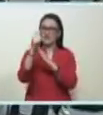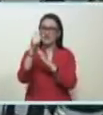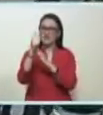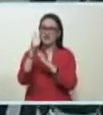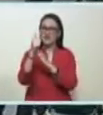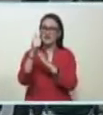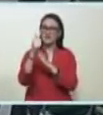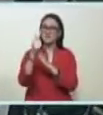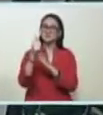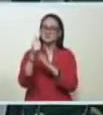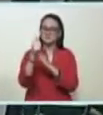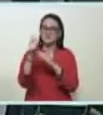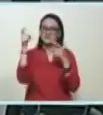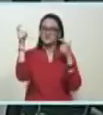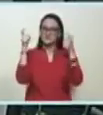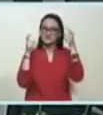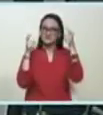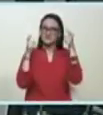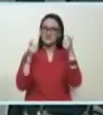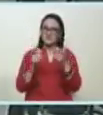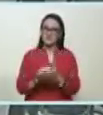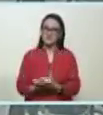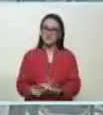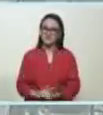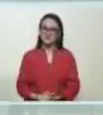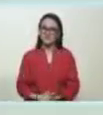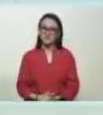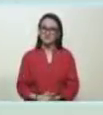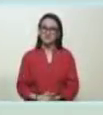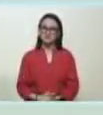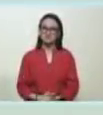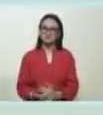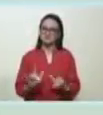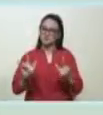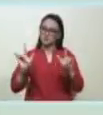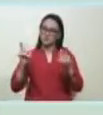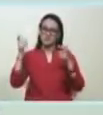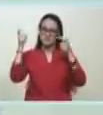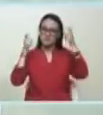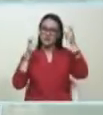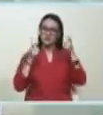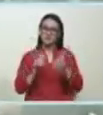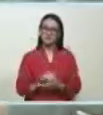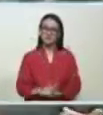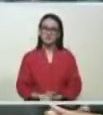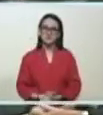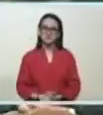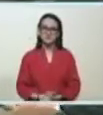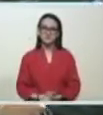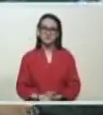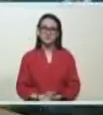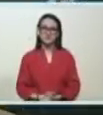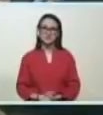líder eterno, Hugo Chávez Frías, amado comandante Hugo Chávez.